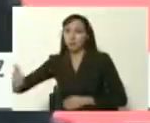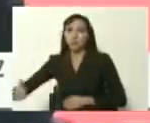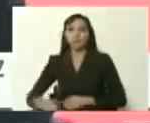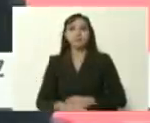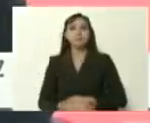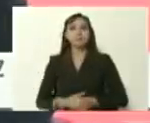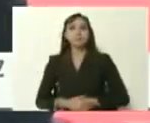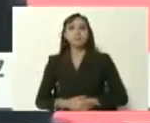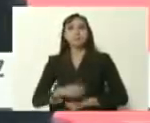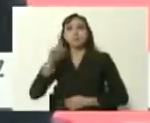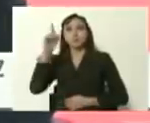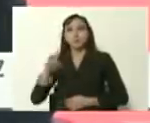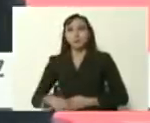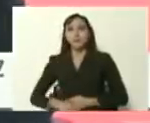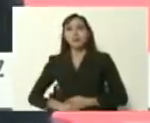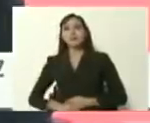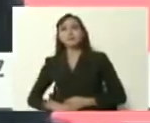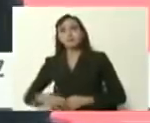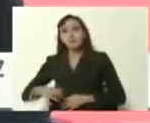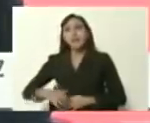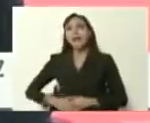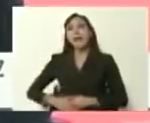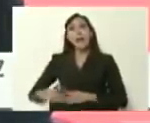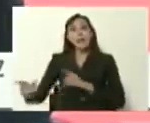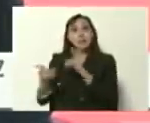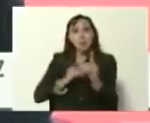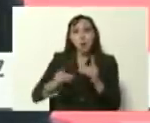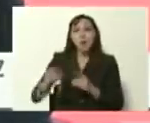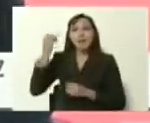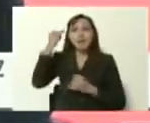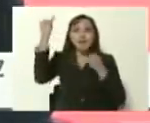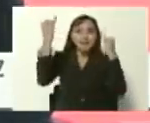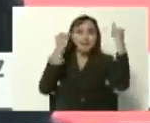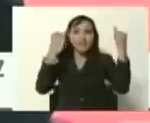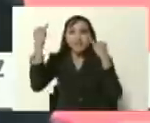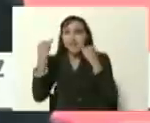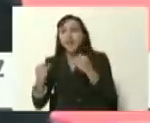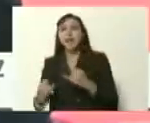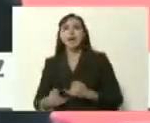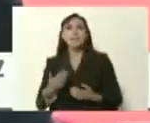De manera de que la confrontación sea una confrontación de ideas, de planteamientos, de